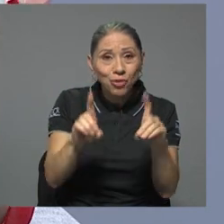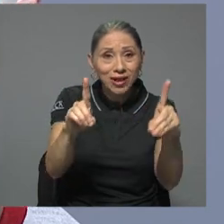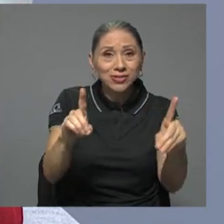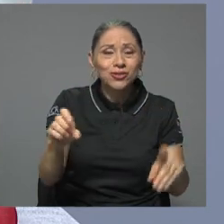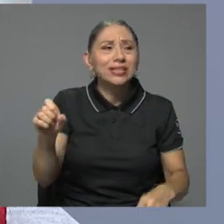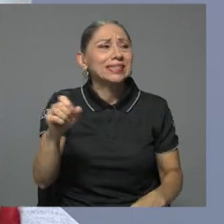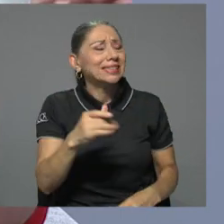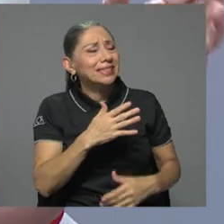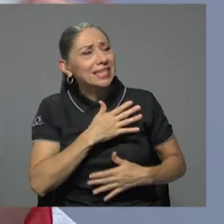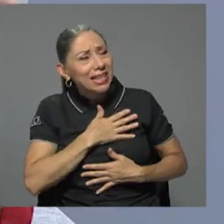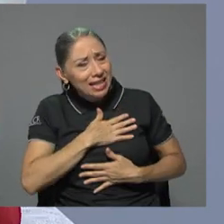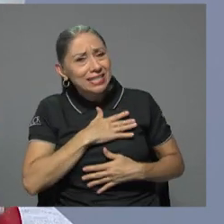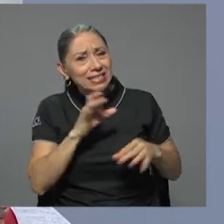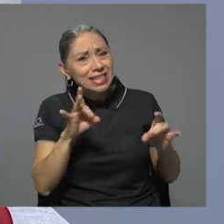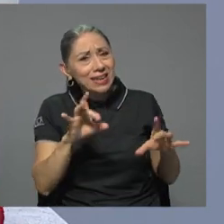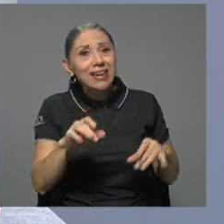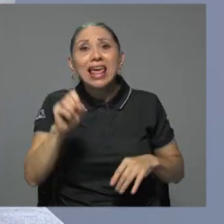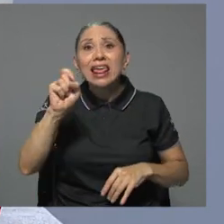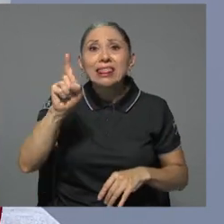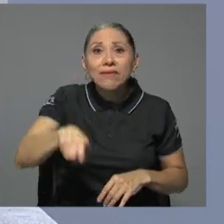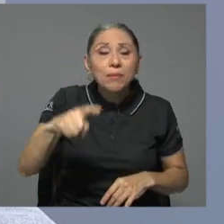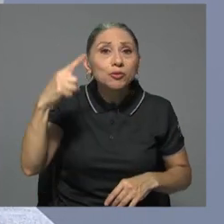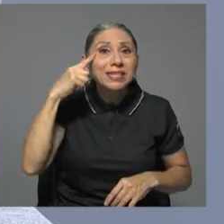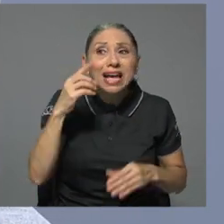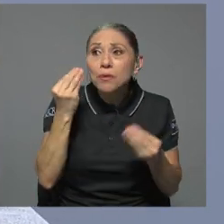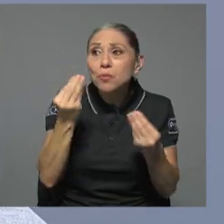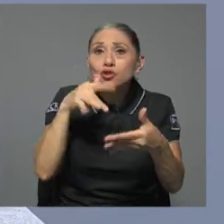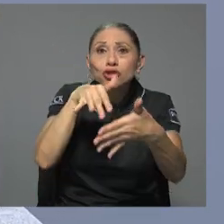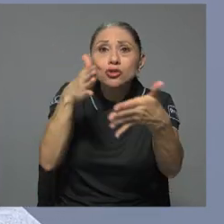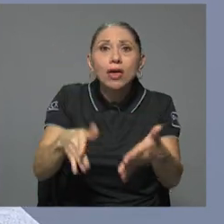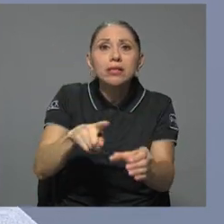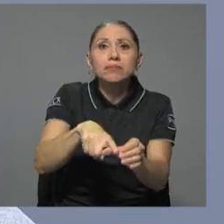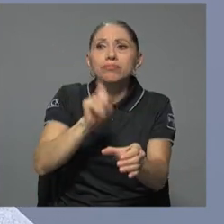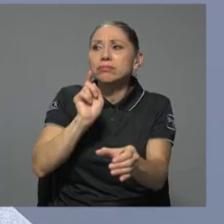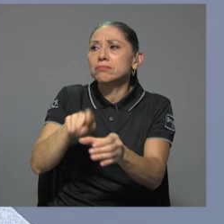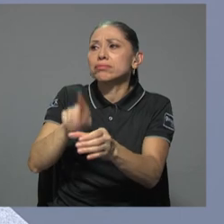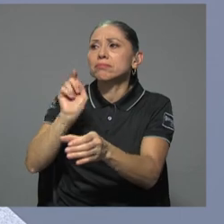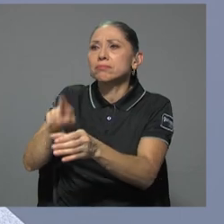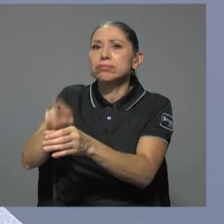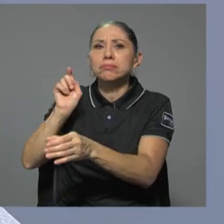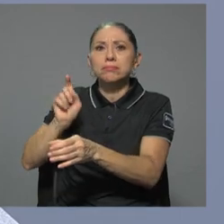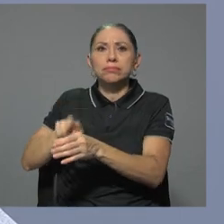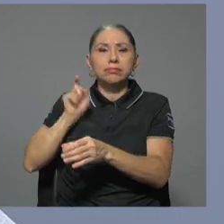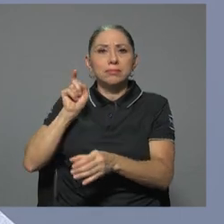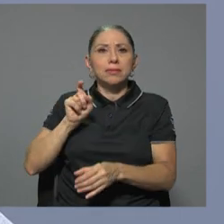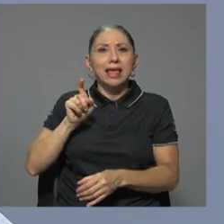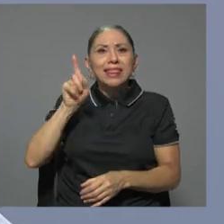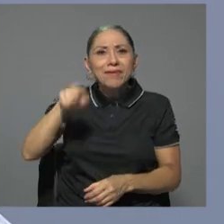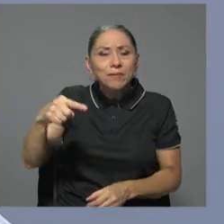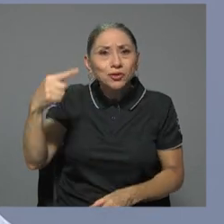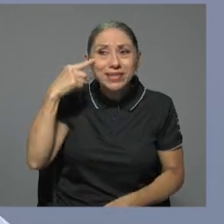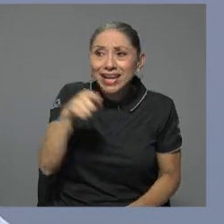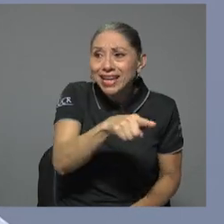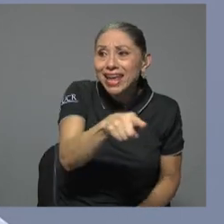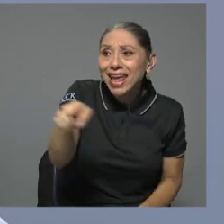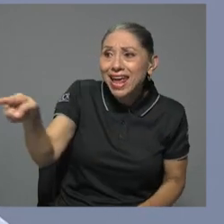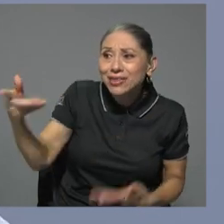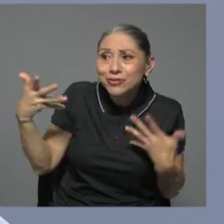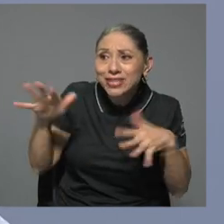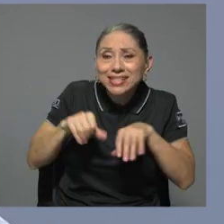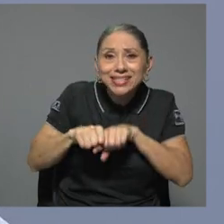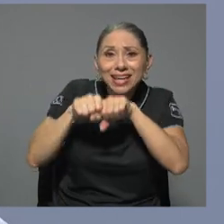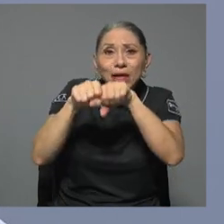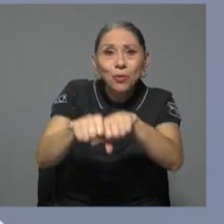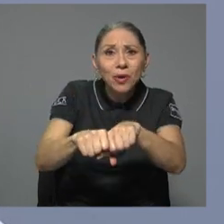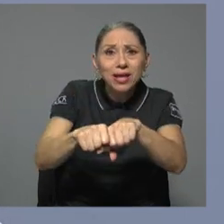tenemos que pensar en la deserción estudiantil tenemos que pensar en que los muchachos se gradúen porque si no se gradúan no tienen